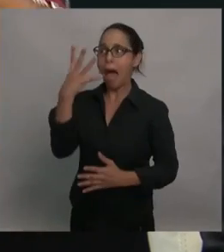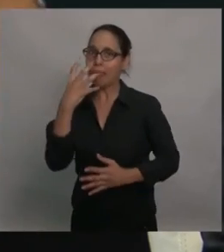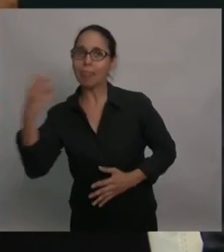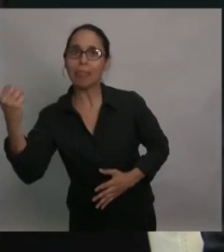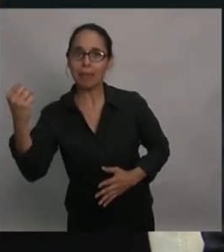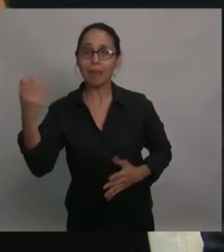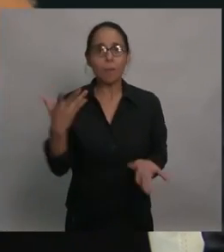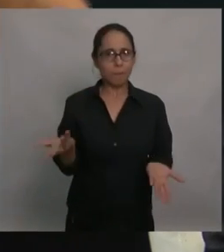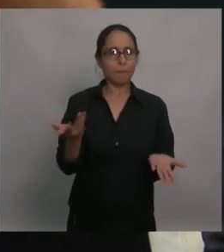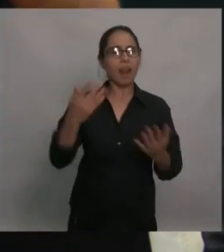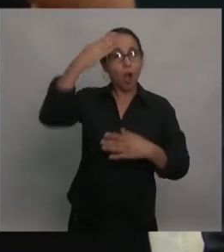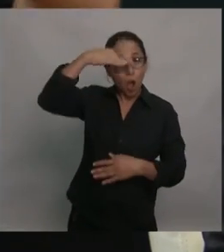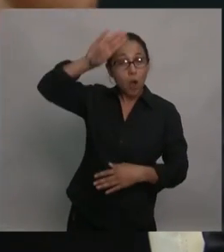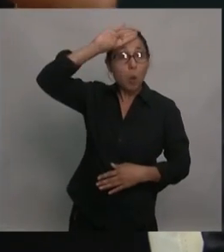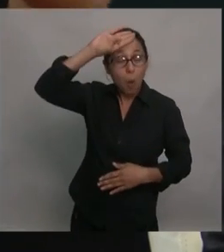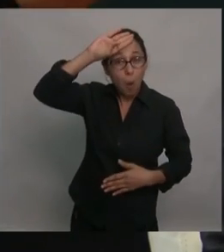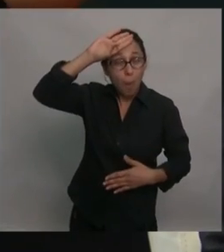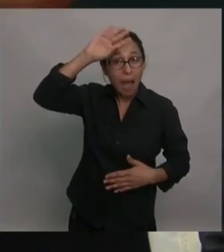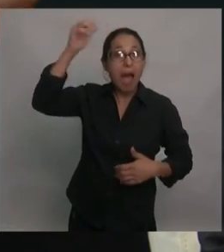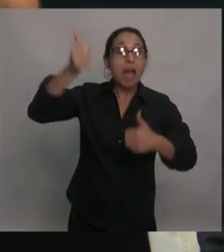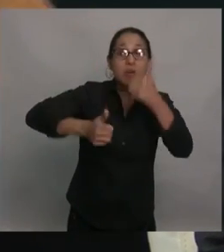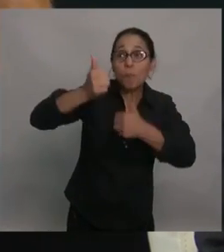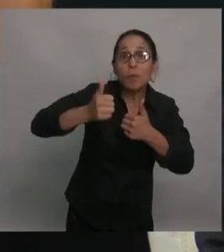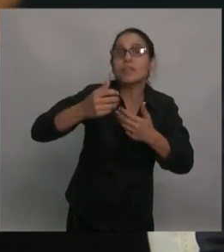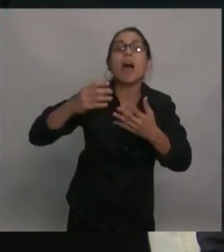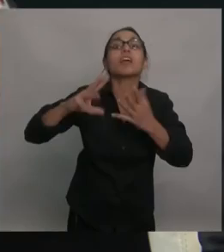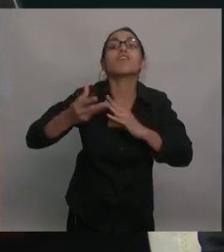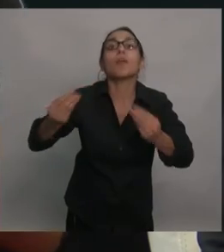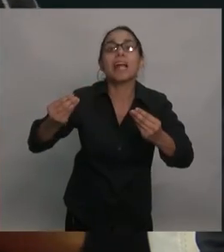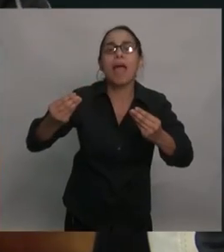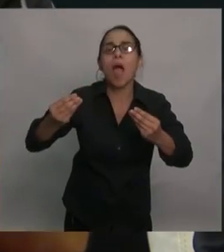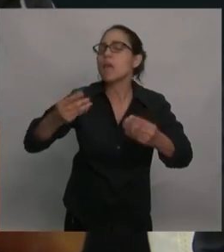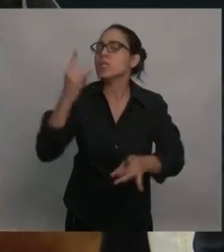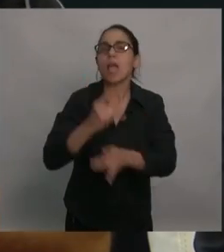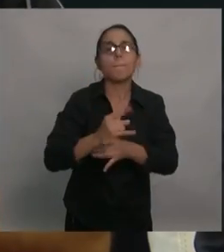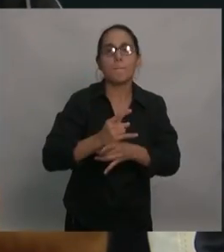competir Cuba con billetes? Cuba compite con ideas, Cuba compite con dignidad, pero no con dinero.